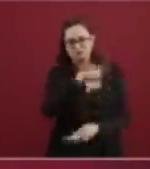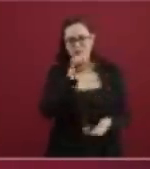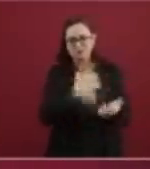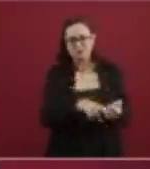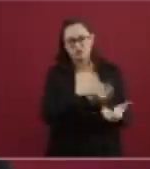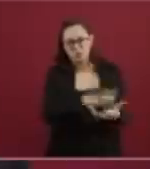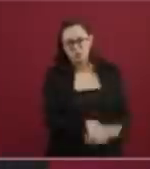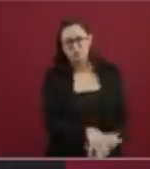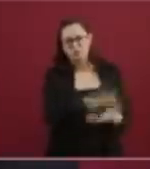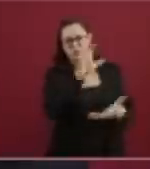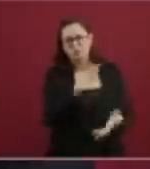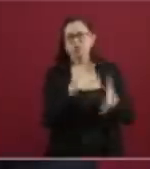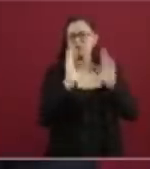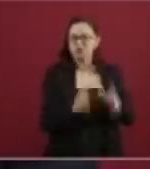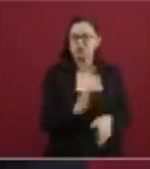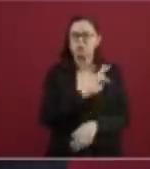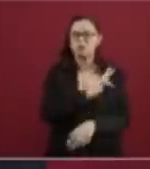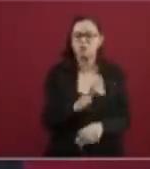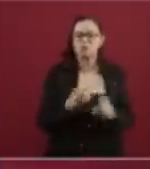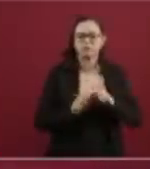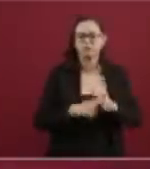esa